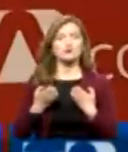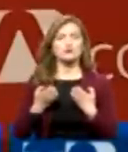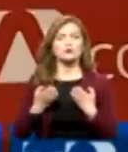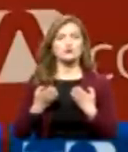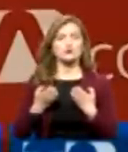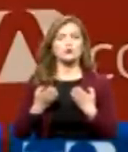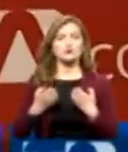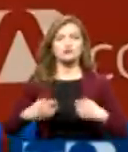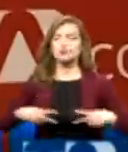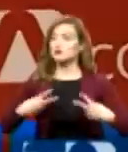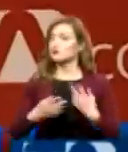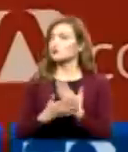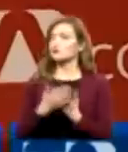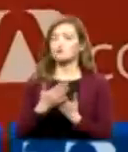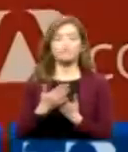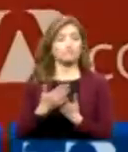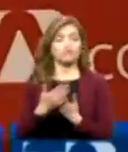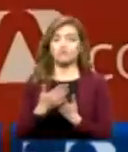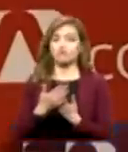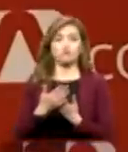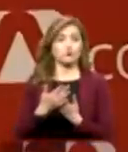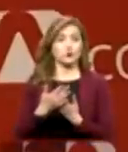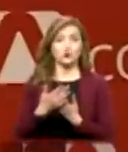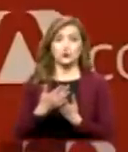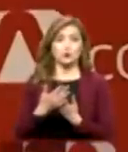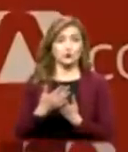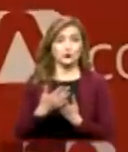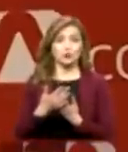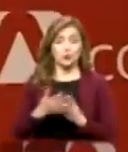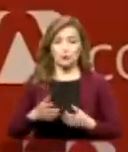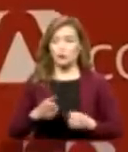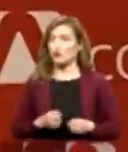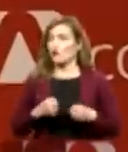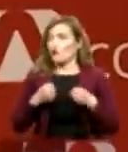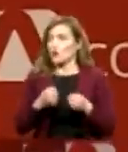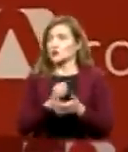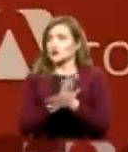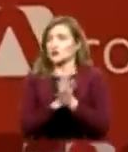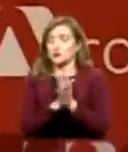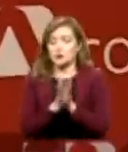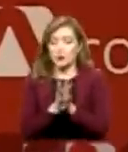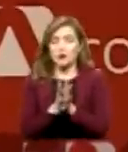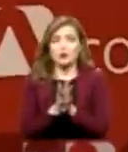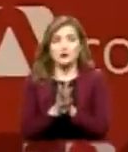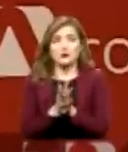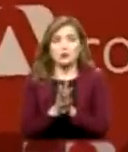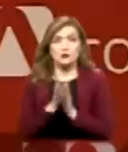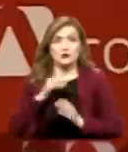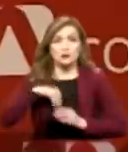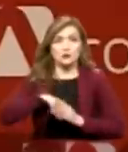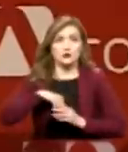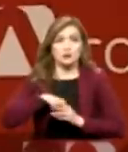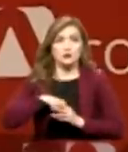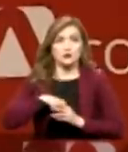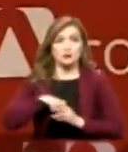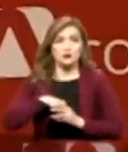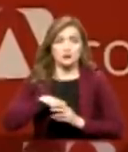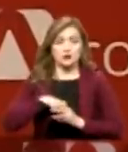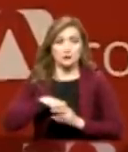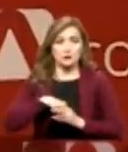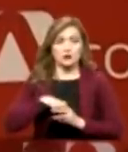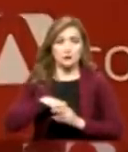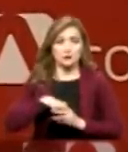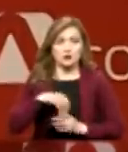son fáciles y tal vez si no tienes ese empoderamiento o esa fuerza interior